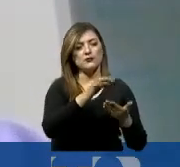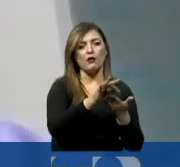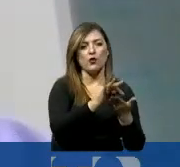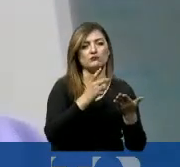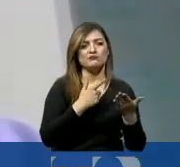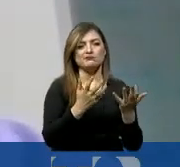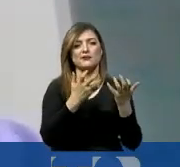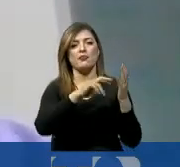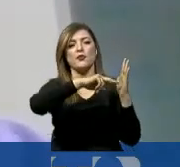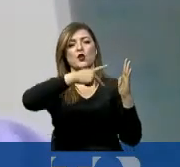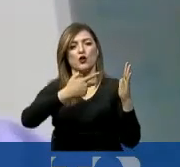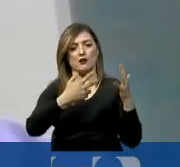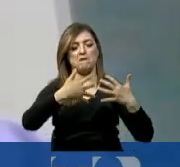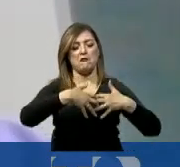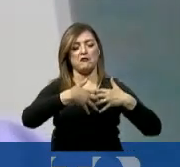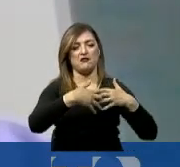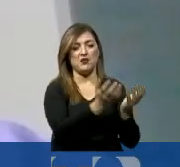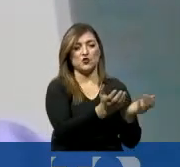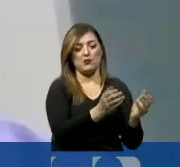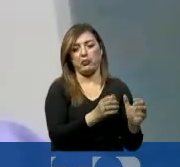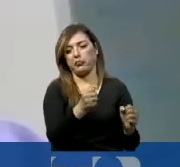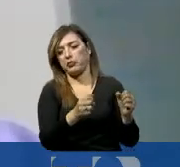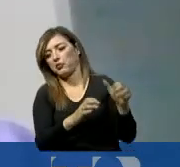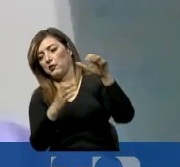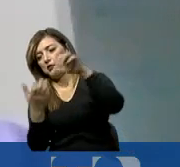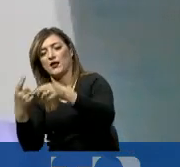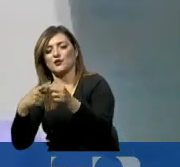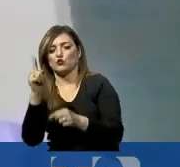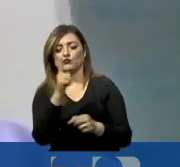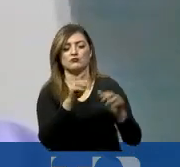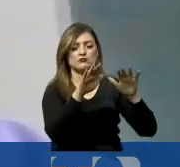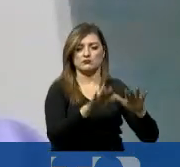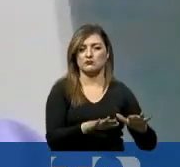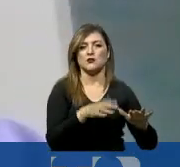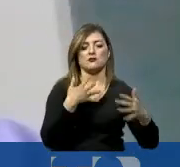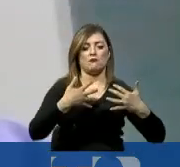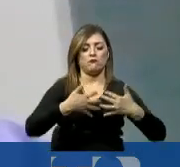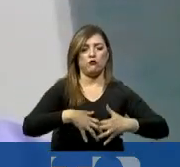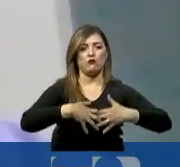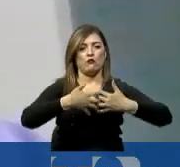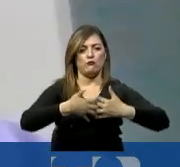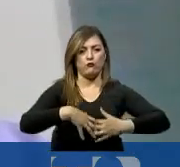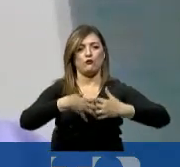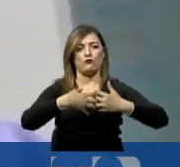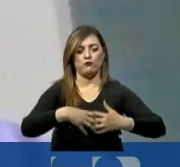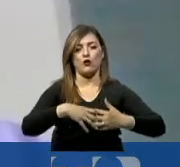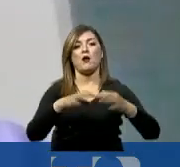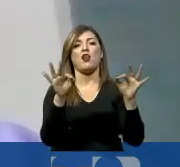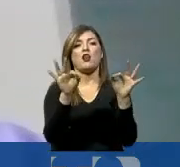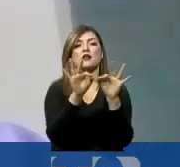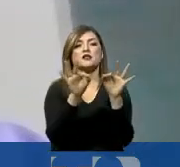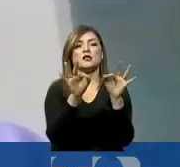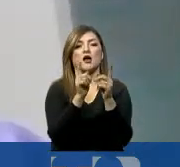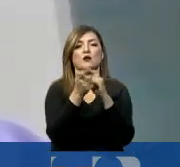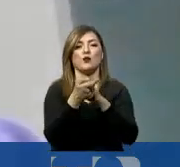sanitario. Las tecnologías estas europeas y norteamericanas de determinan que apenas hay un desecho de apenas